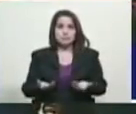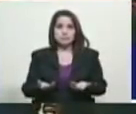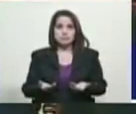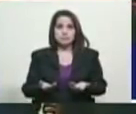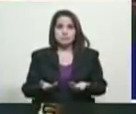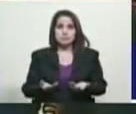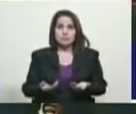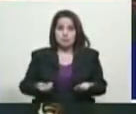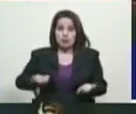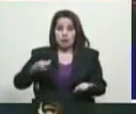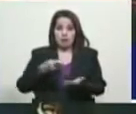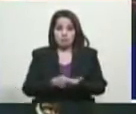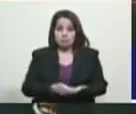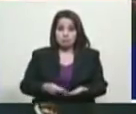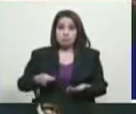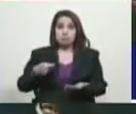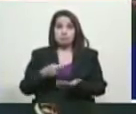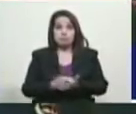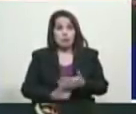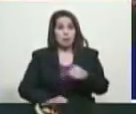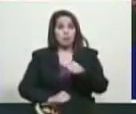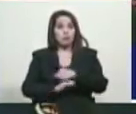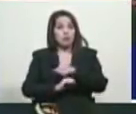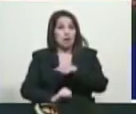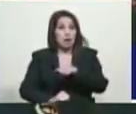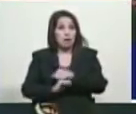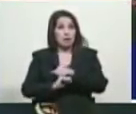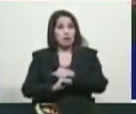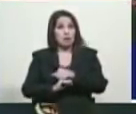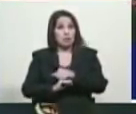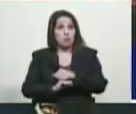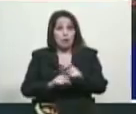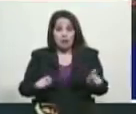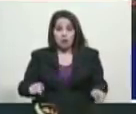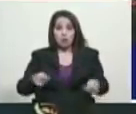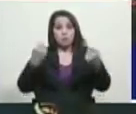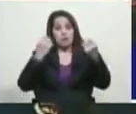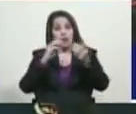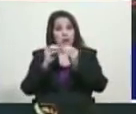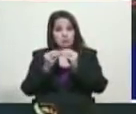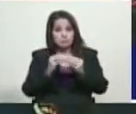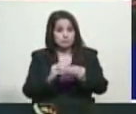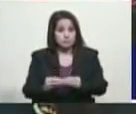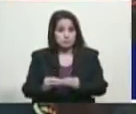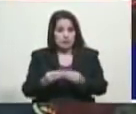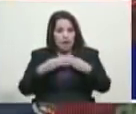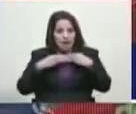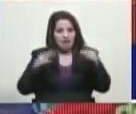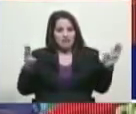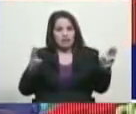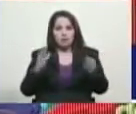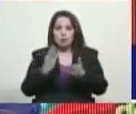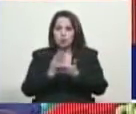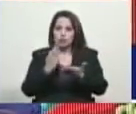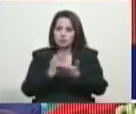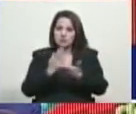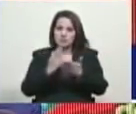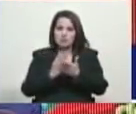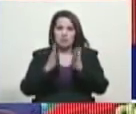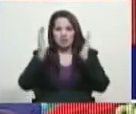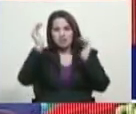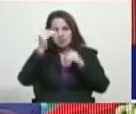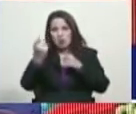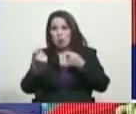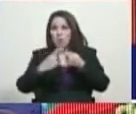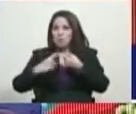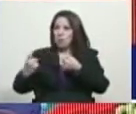inversión, mejorarlos, recuperar algunos y mantenerlos abiertos, llamando y